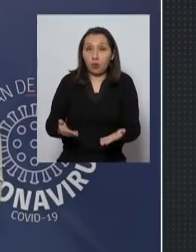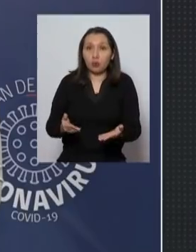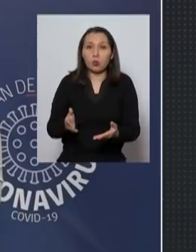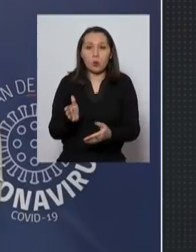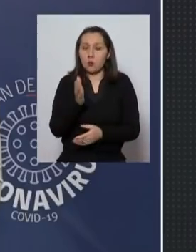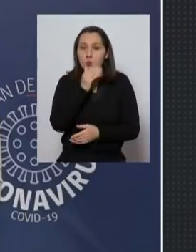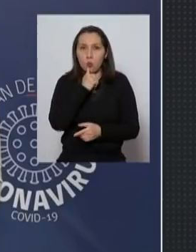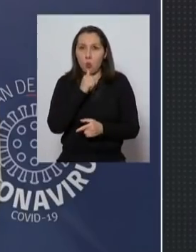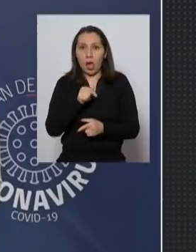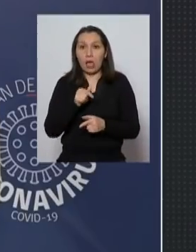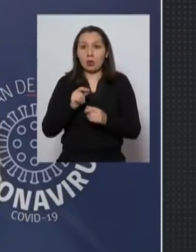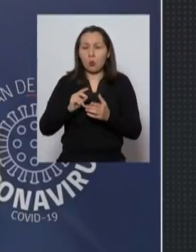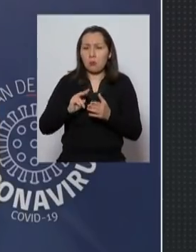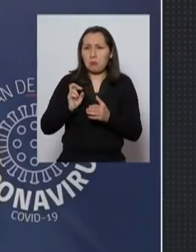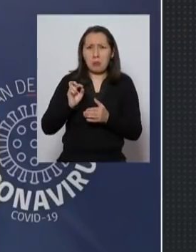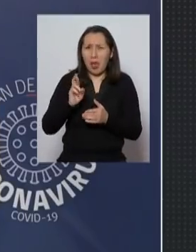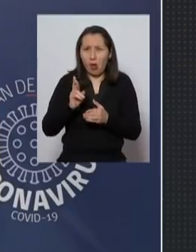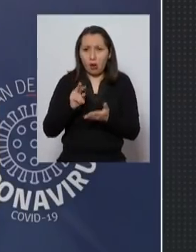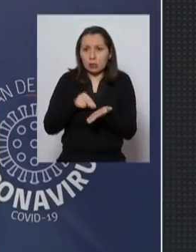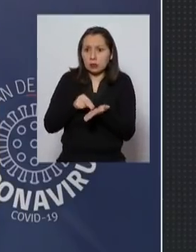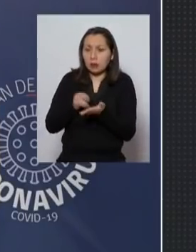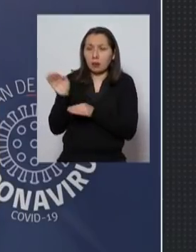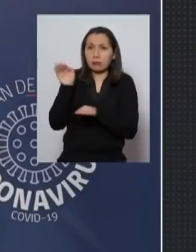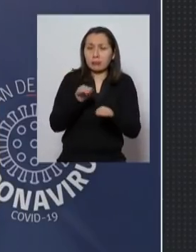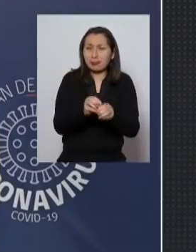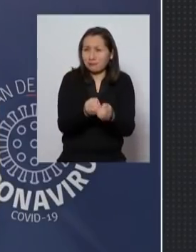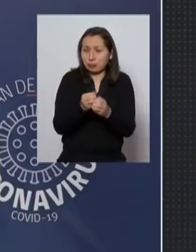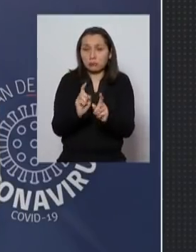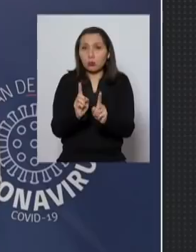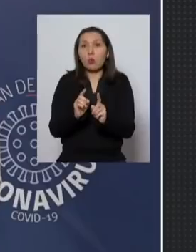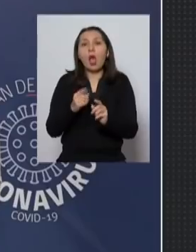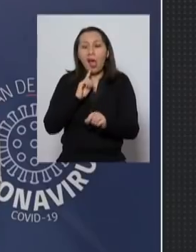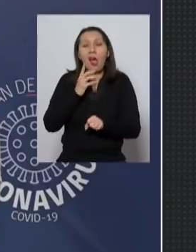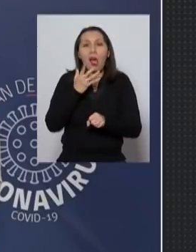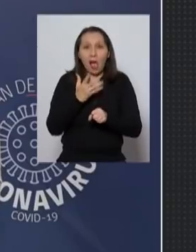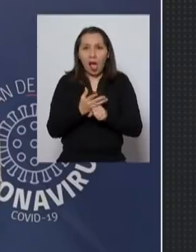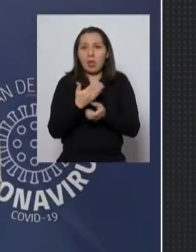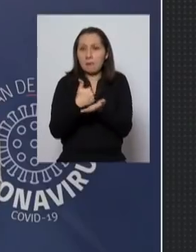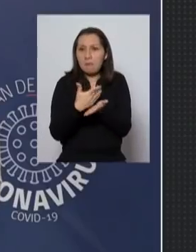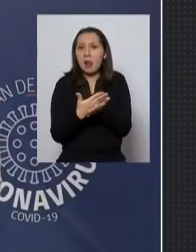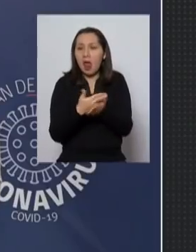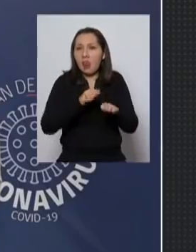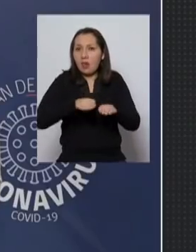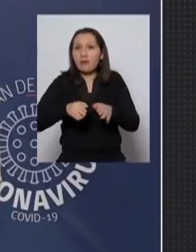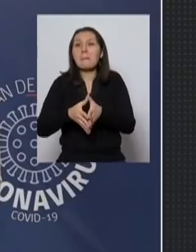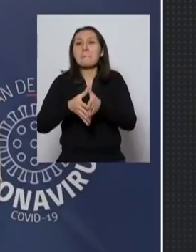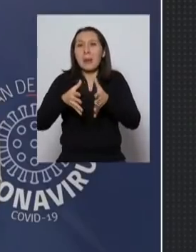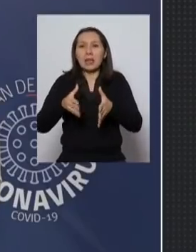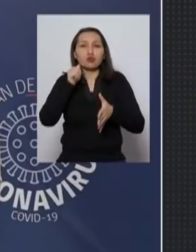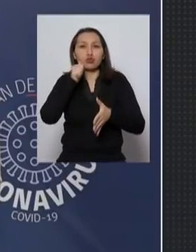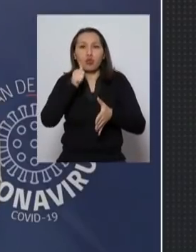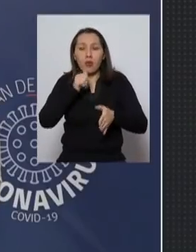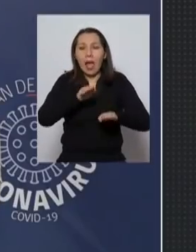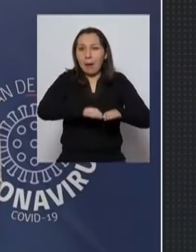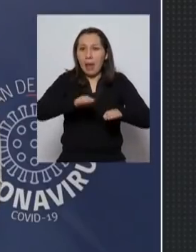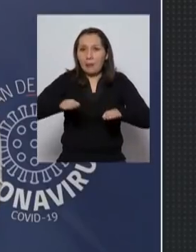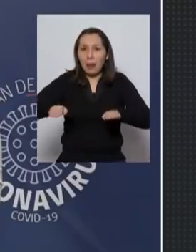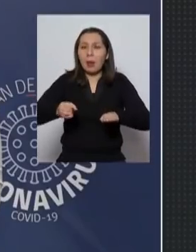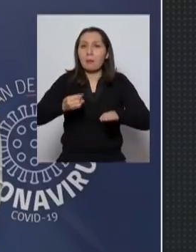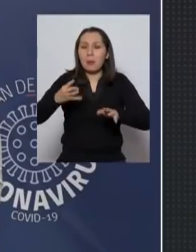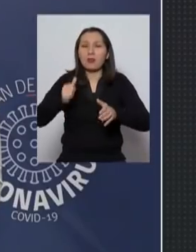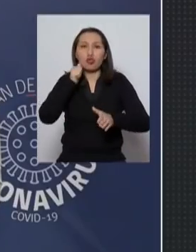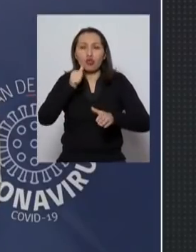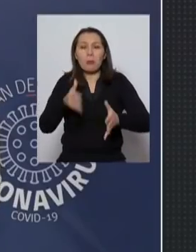nosotros no estamos en esa posición porque, como insisto, tenemos una planificación de ir aumentando diariamente un número